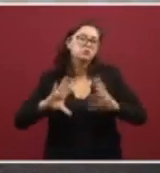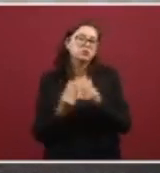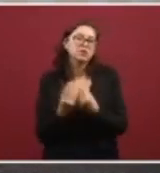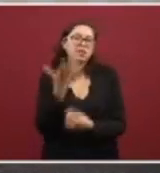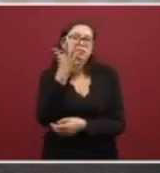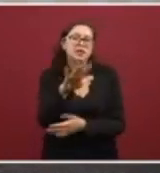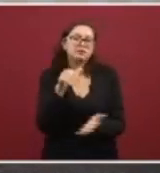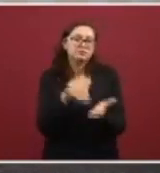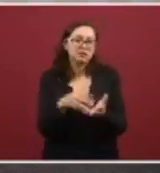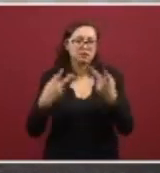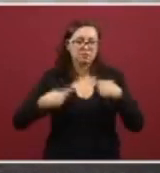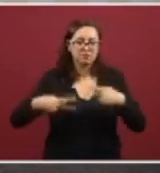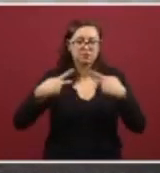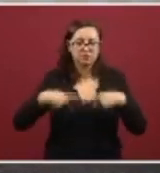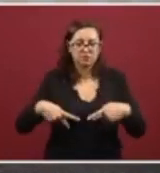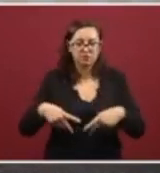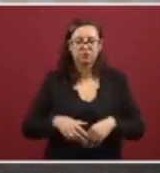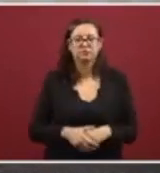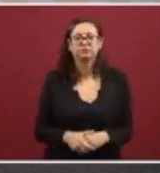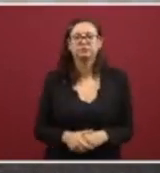Y asimismo también Javier,